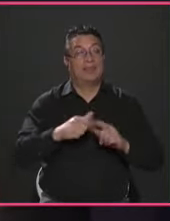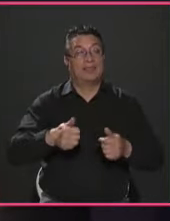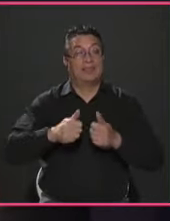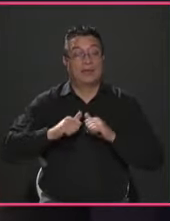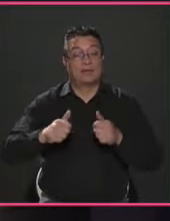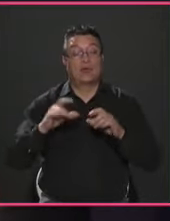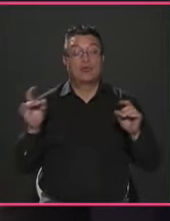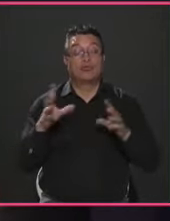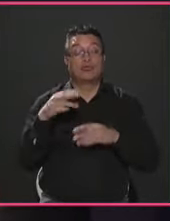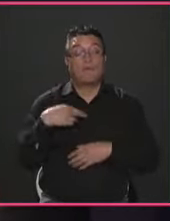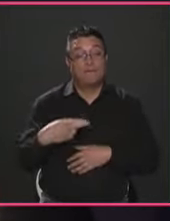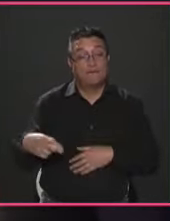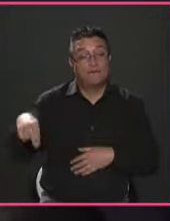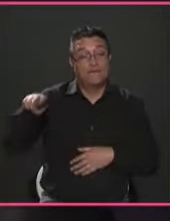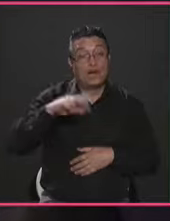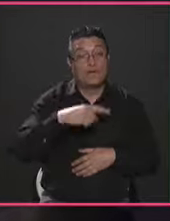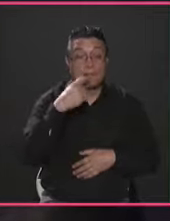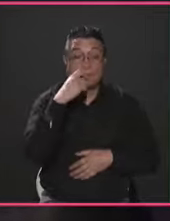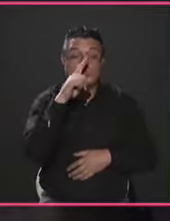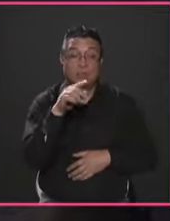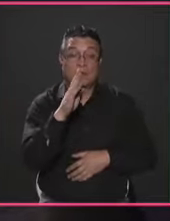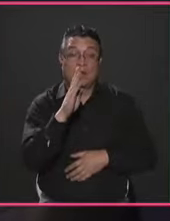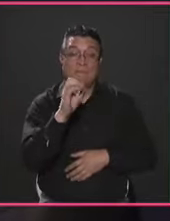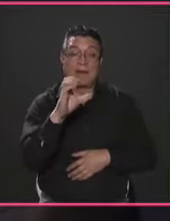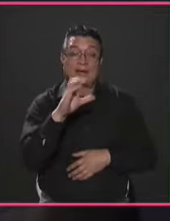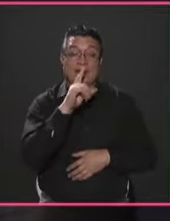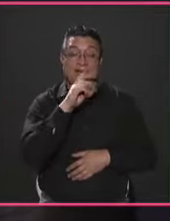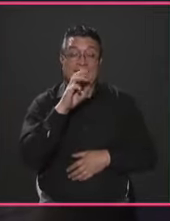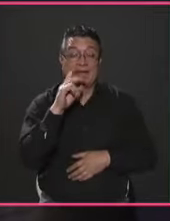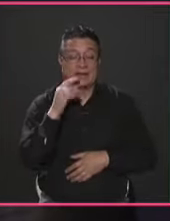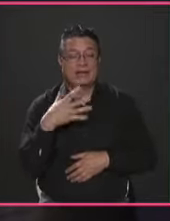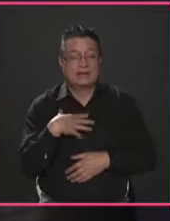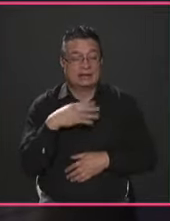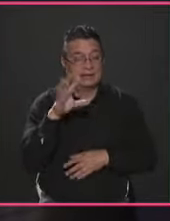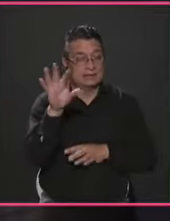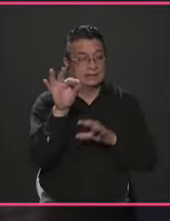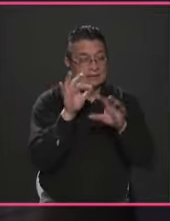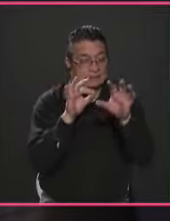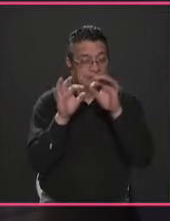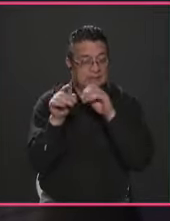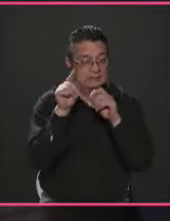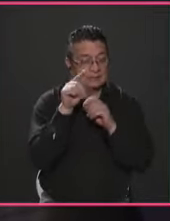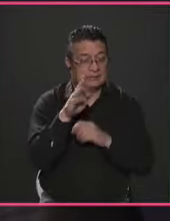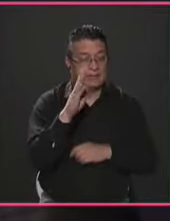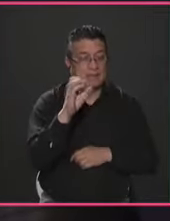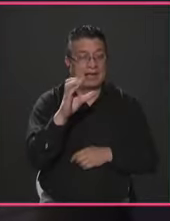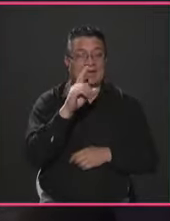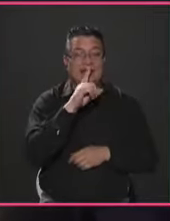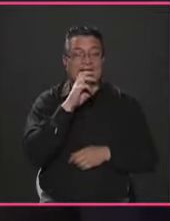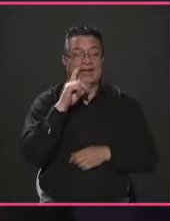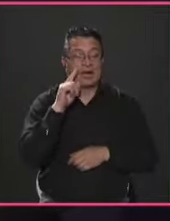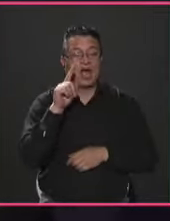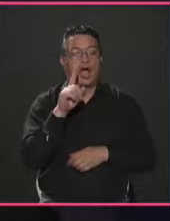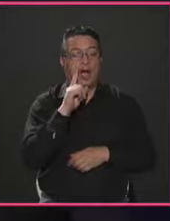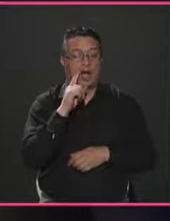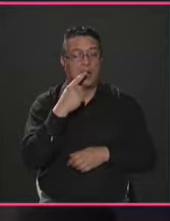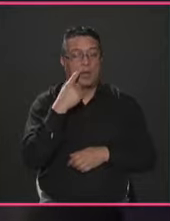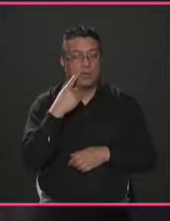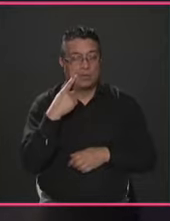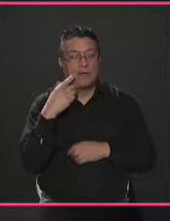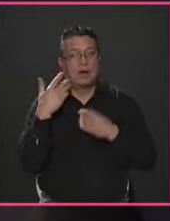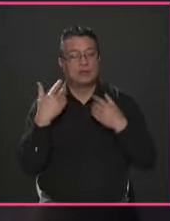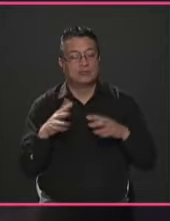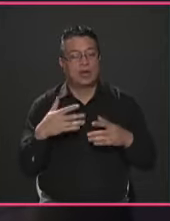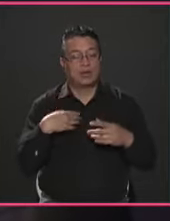si vuelvo a mi pregunta de las bacterias se acuerdan quería seleccionar esas bacterias que había testeado como